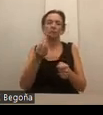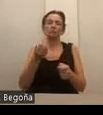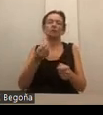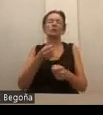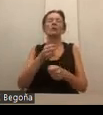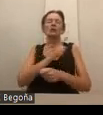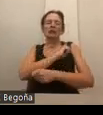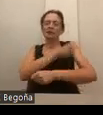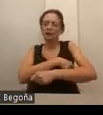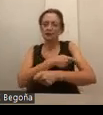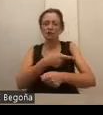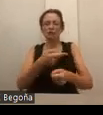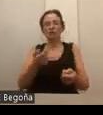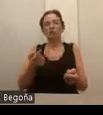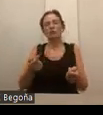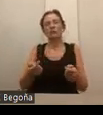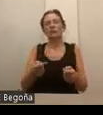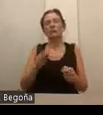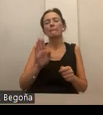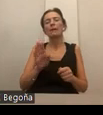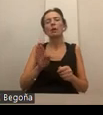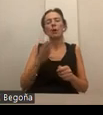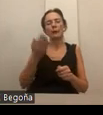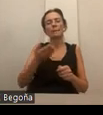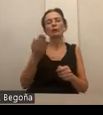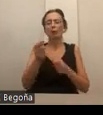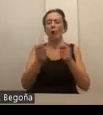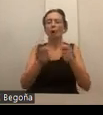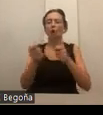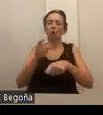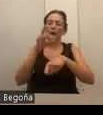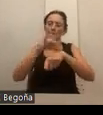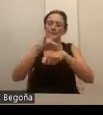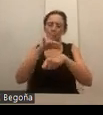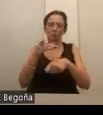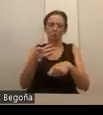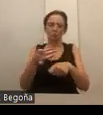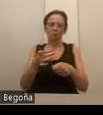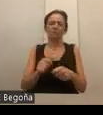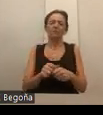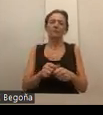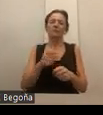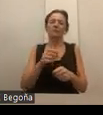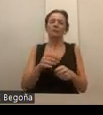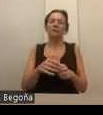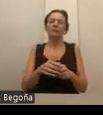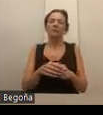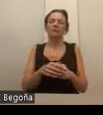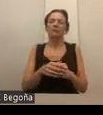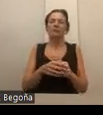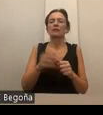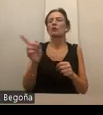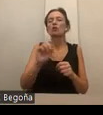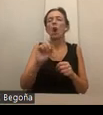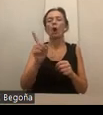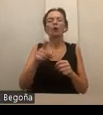físico regular es esencial, pero seguir los controles habituales por parte de vuestro equipo sanitario. Es decir, no intentéis